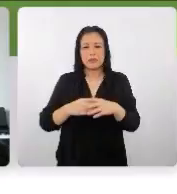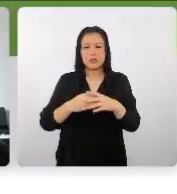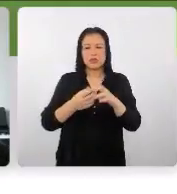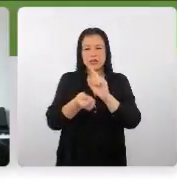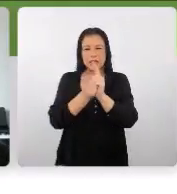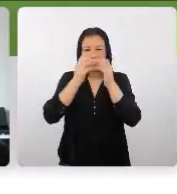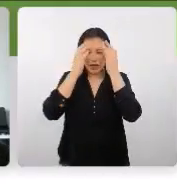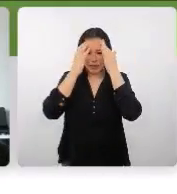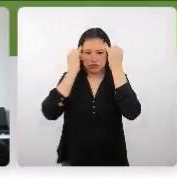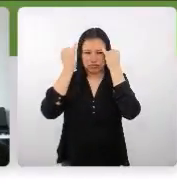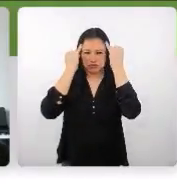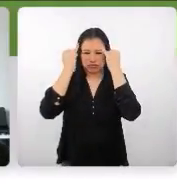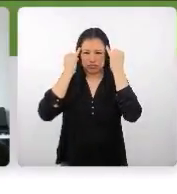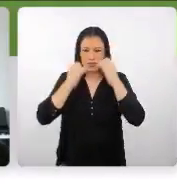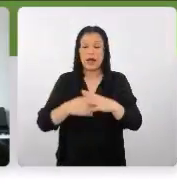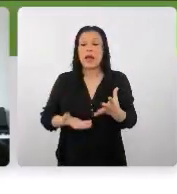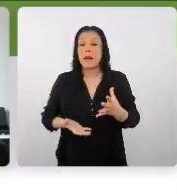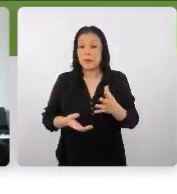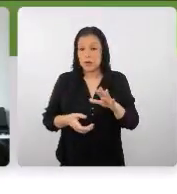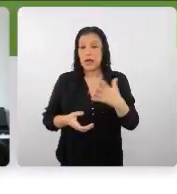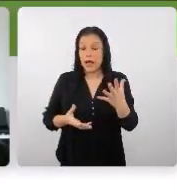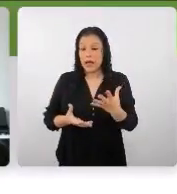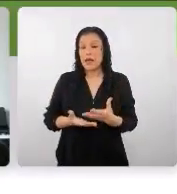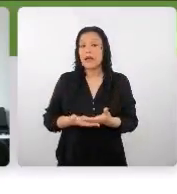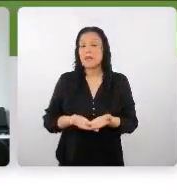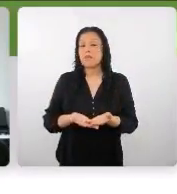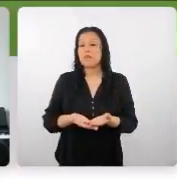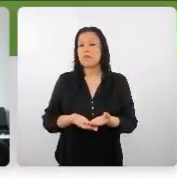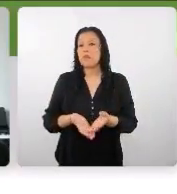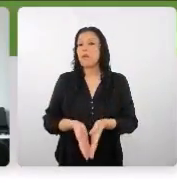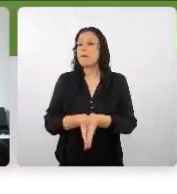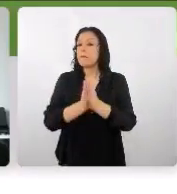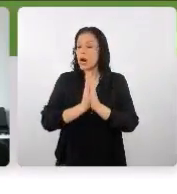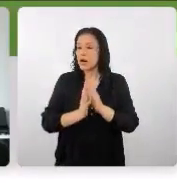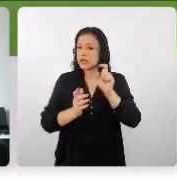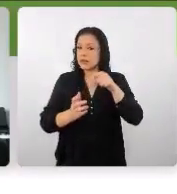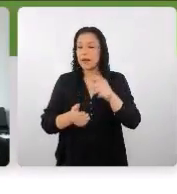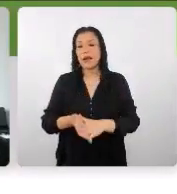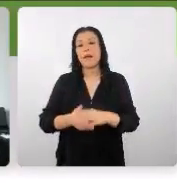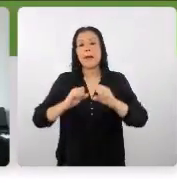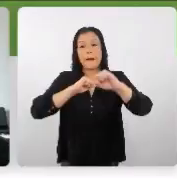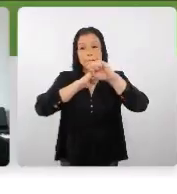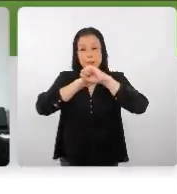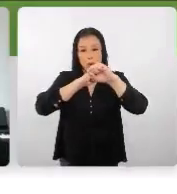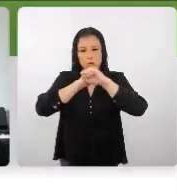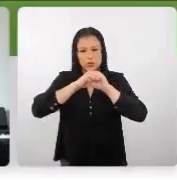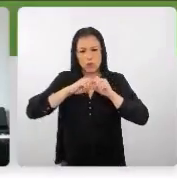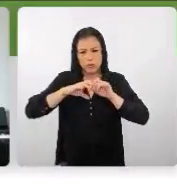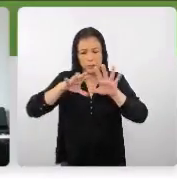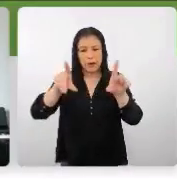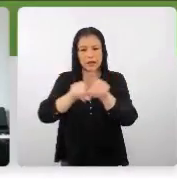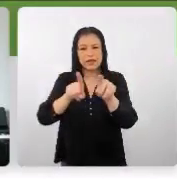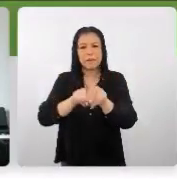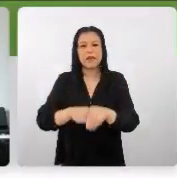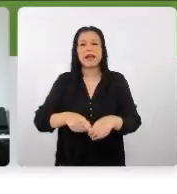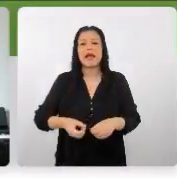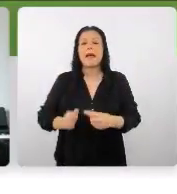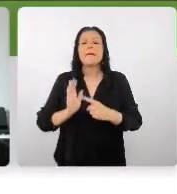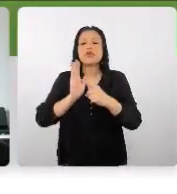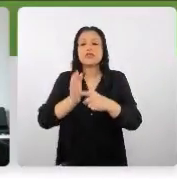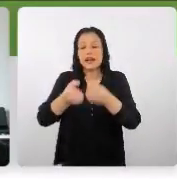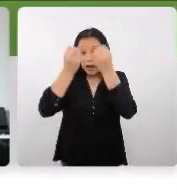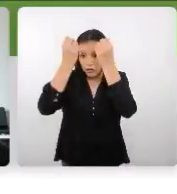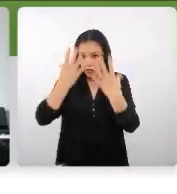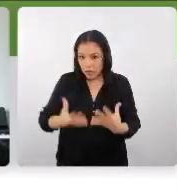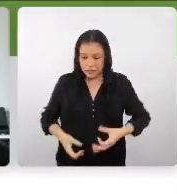¿no? Existe una demanda no solo de mayor promoción, sino también de mayor información acerca de la realidad actual. Entonces, tanto